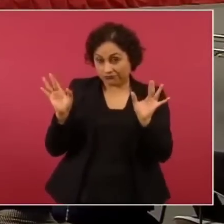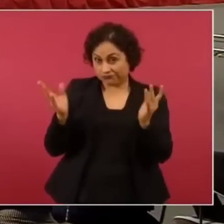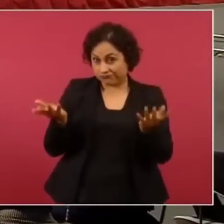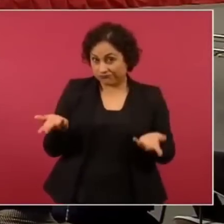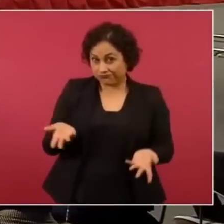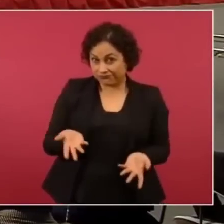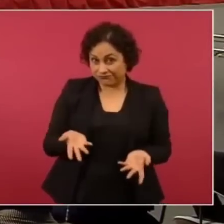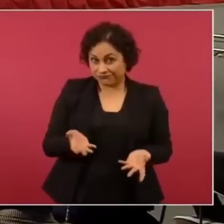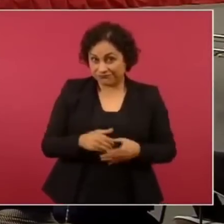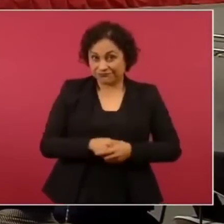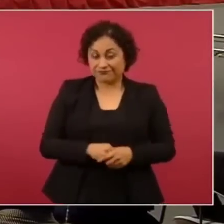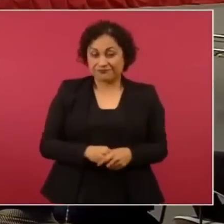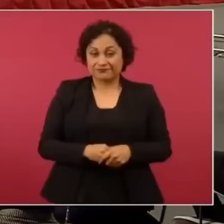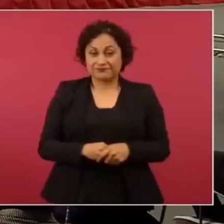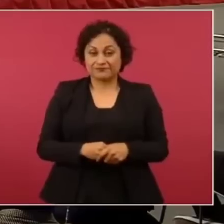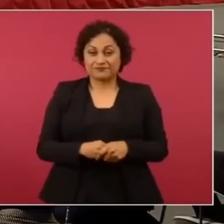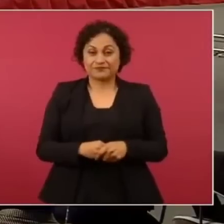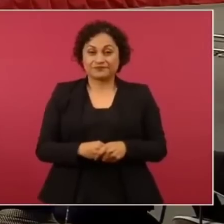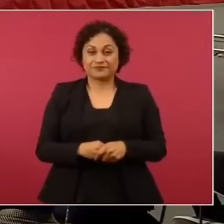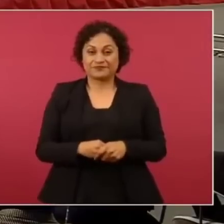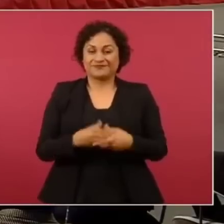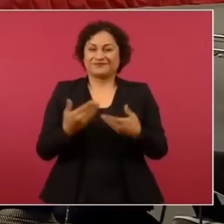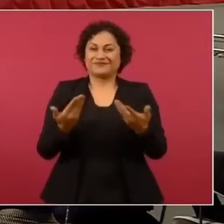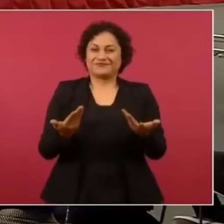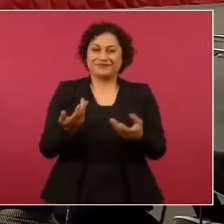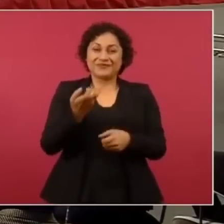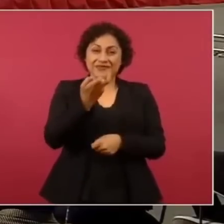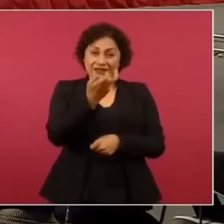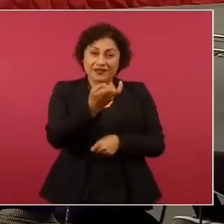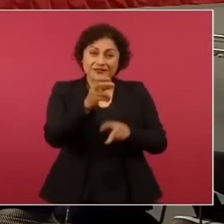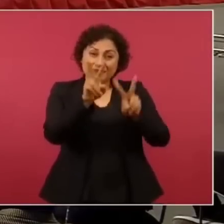Este es el periodismo